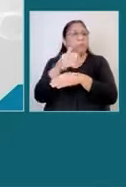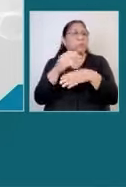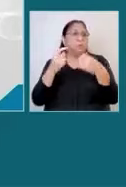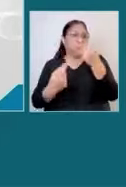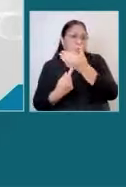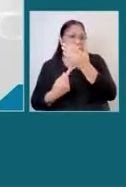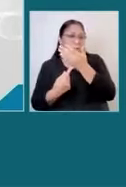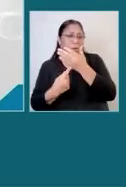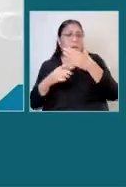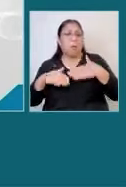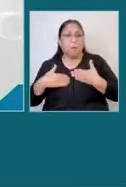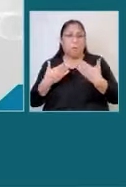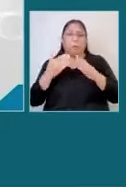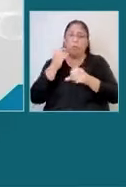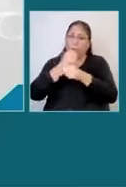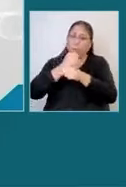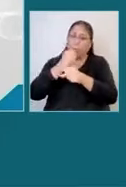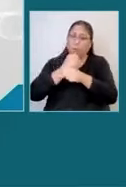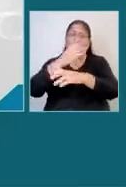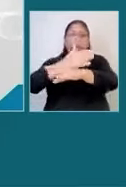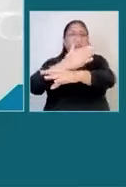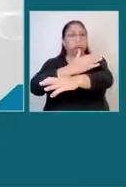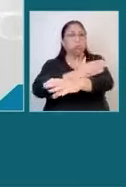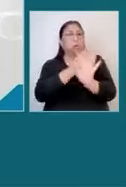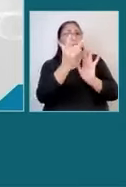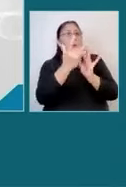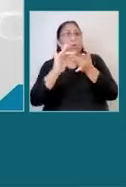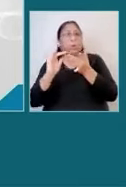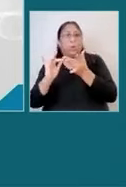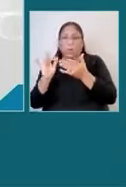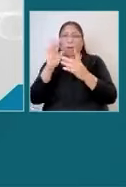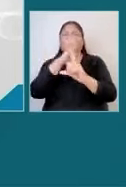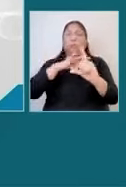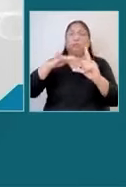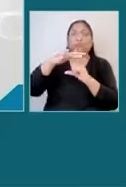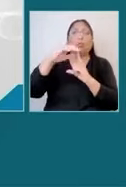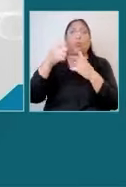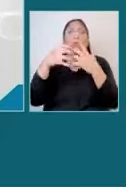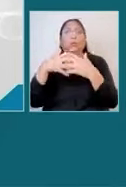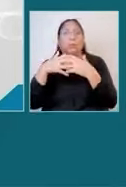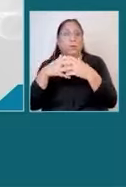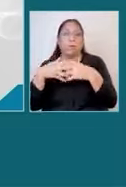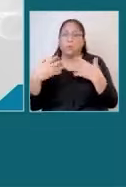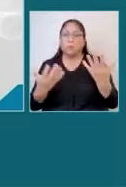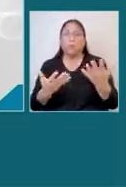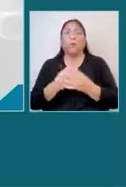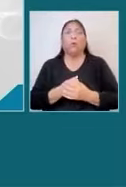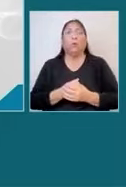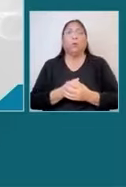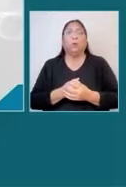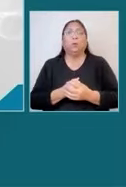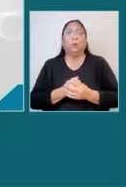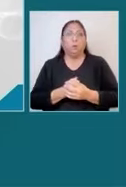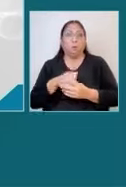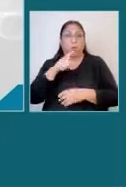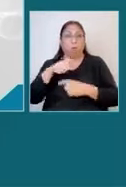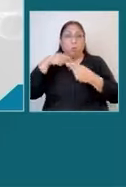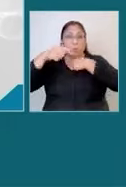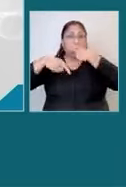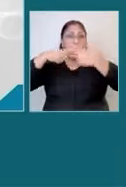poder, digamos, desarrollar sus emprendimientos, conectarse con el ecosistema, entre otros. Como se